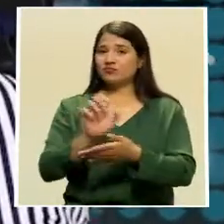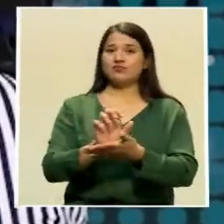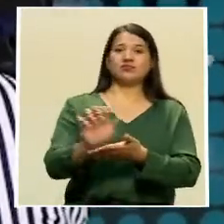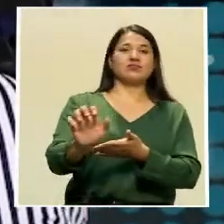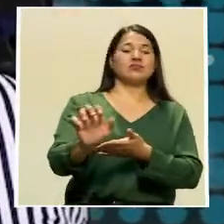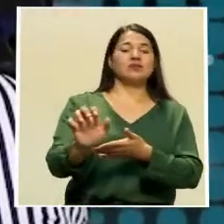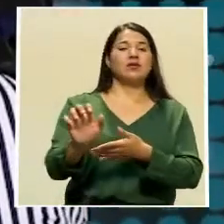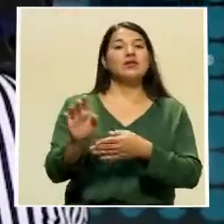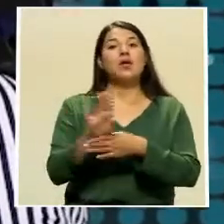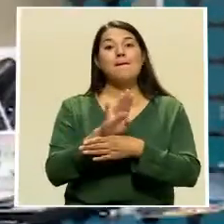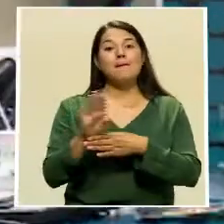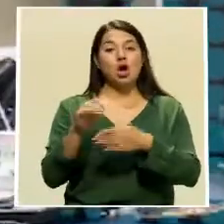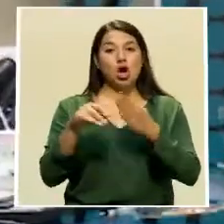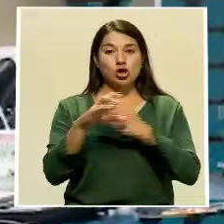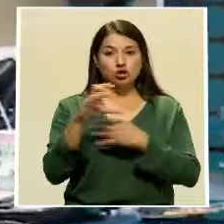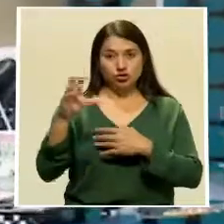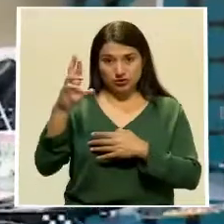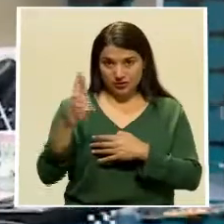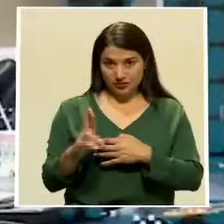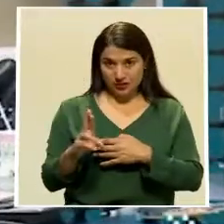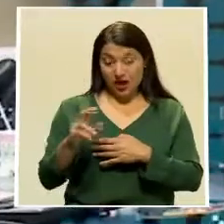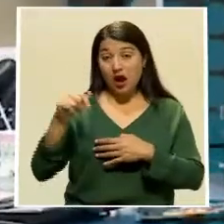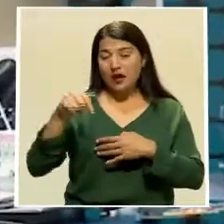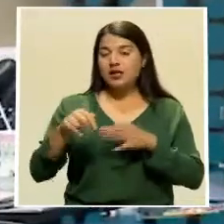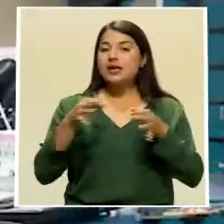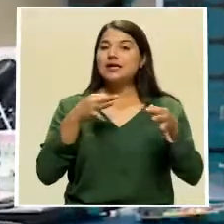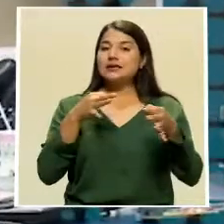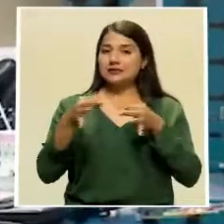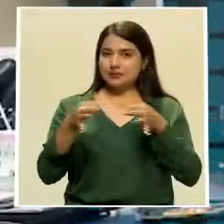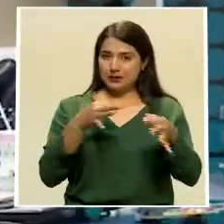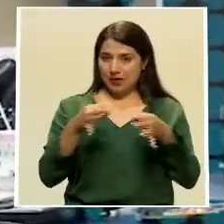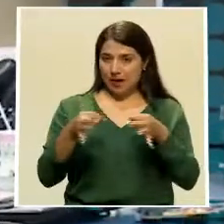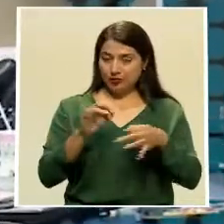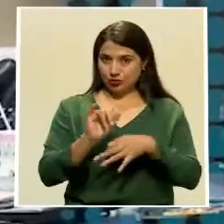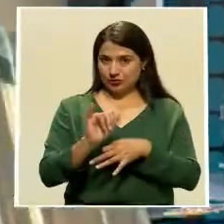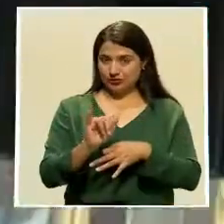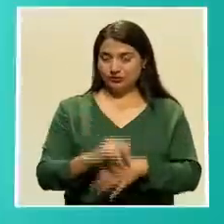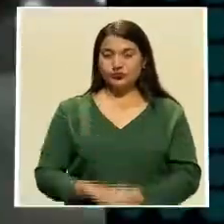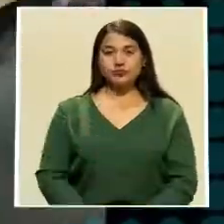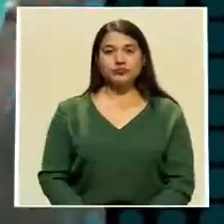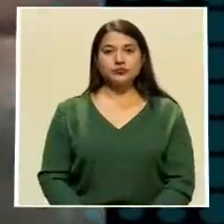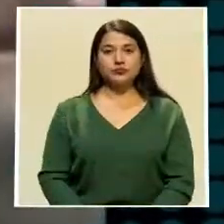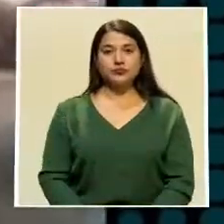sector bancario del país. Le explicamos los alcances de esta iniciativa.